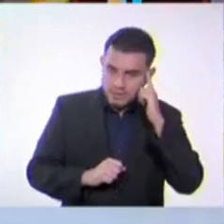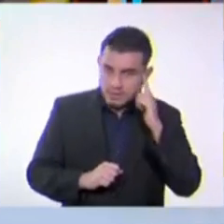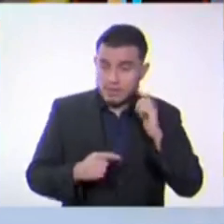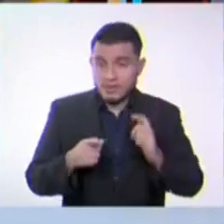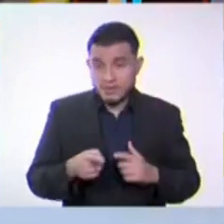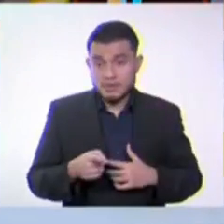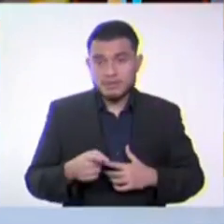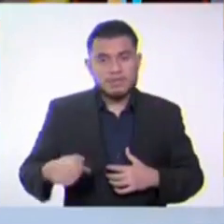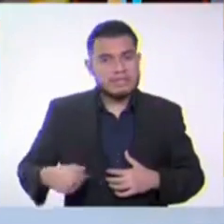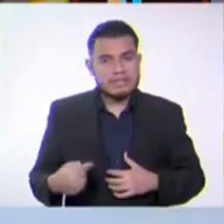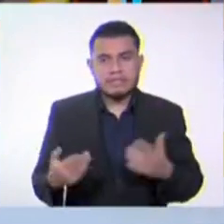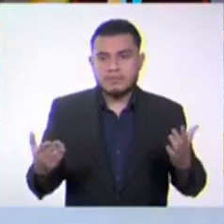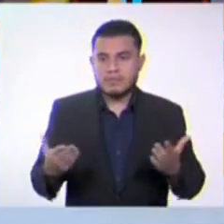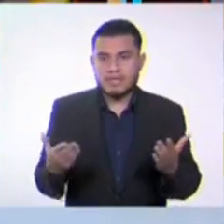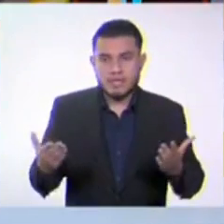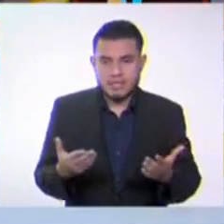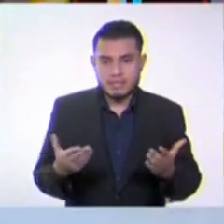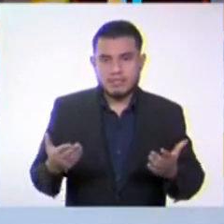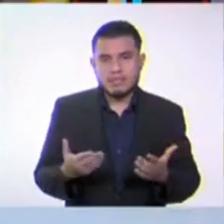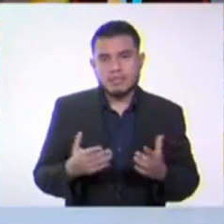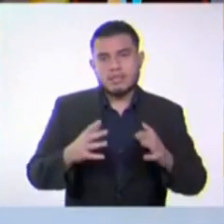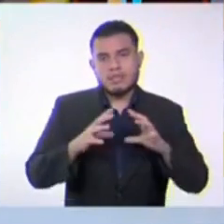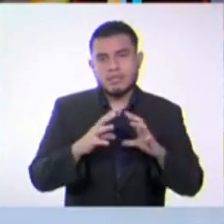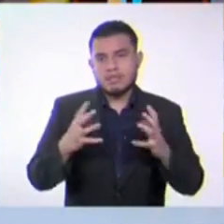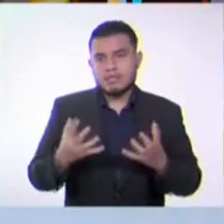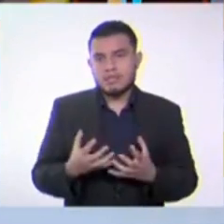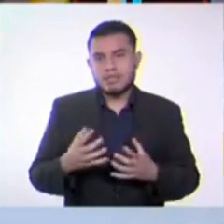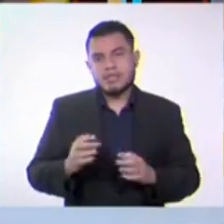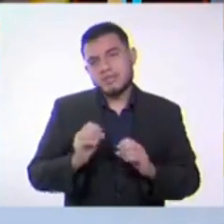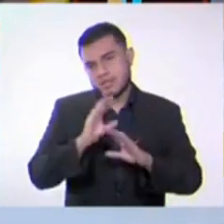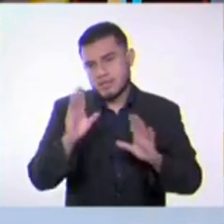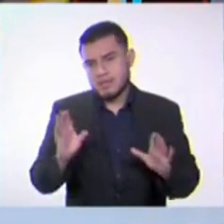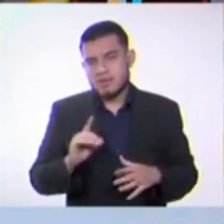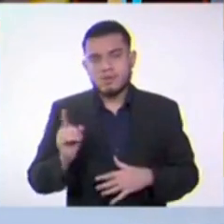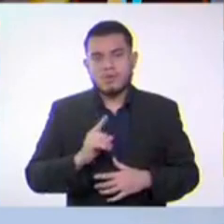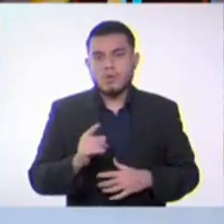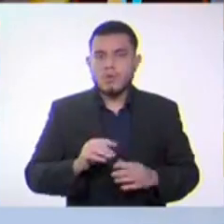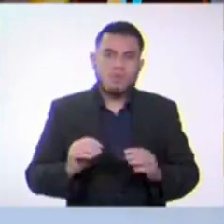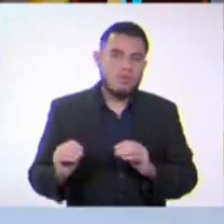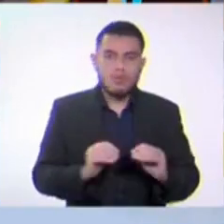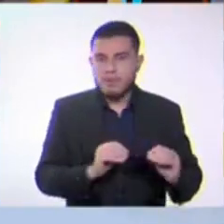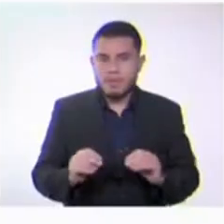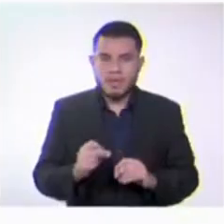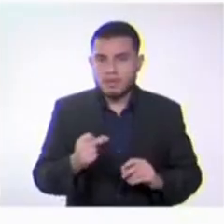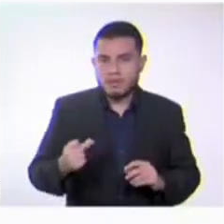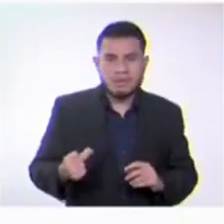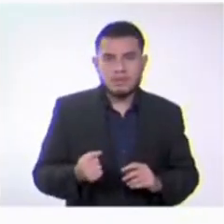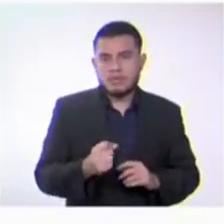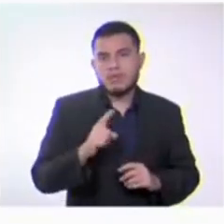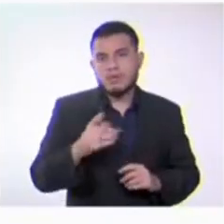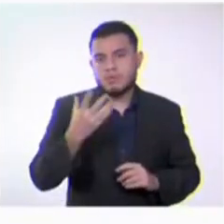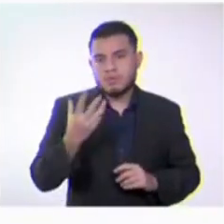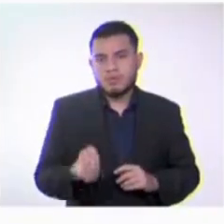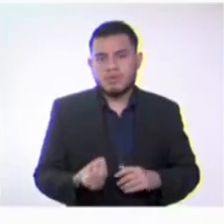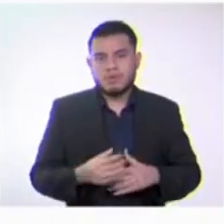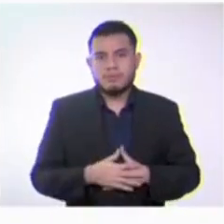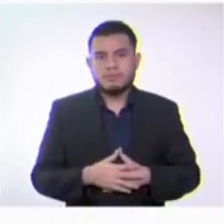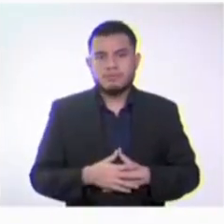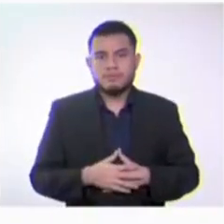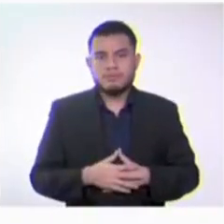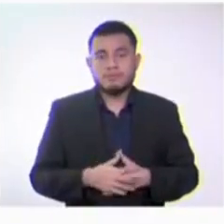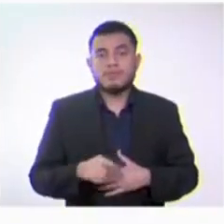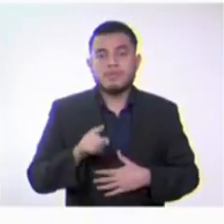encuentra haciendo la Tierra. Claro, no es un movimiento que ocurre en un solo día.